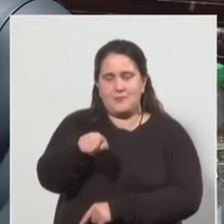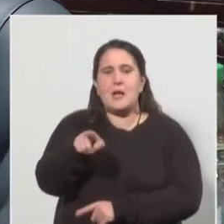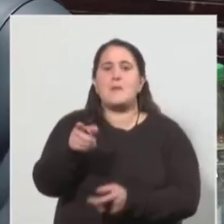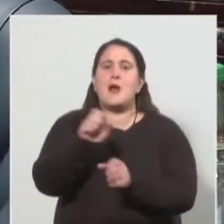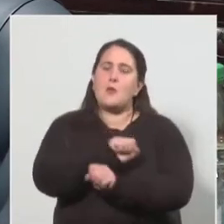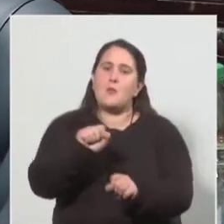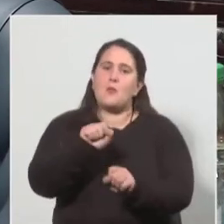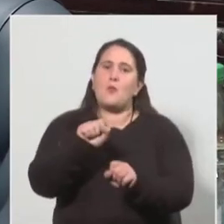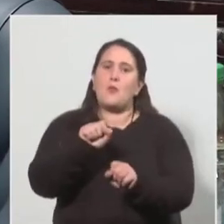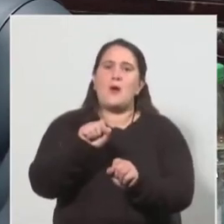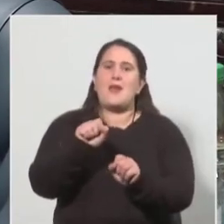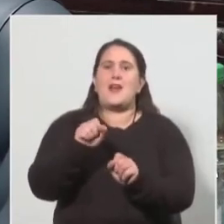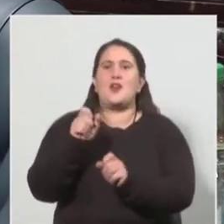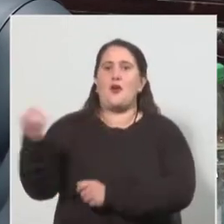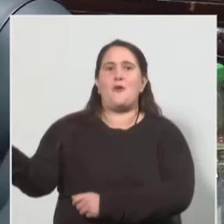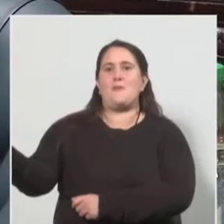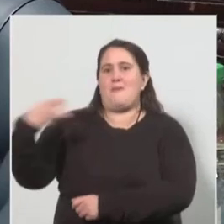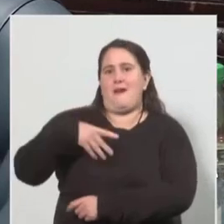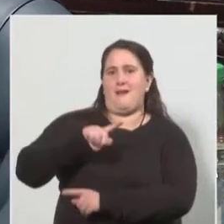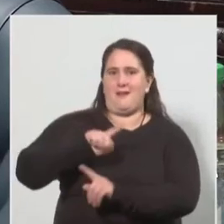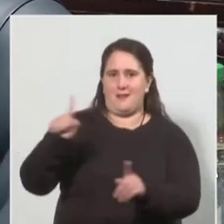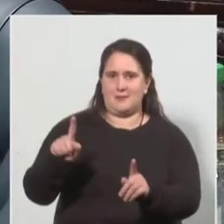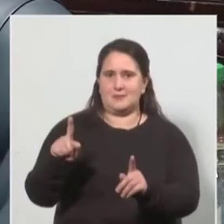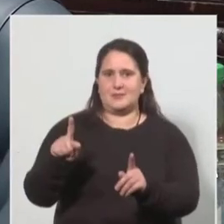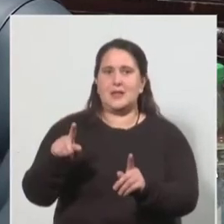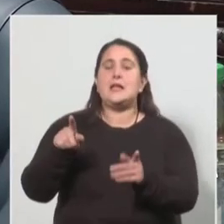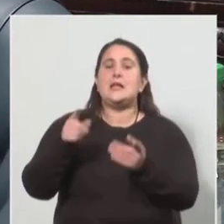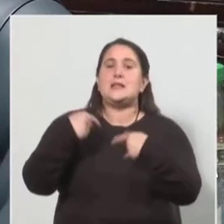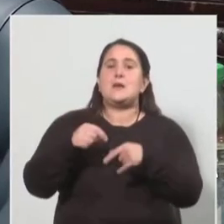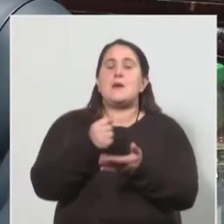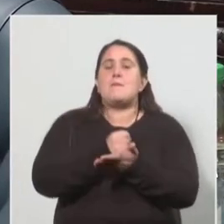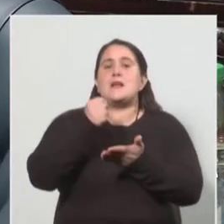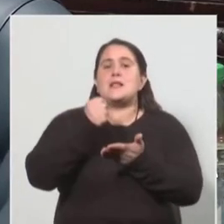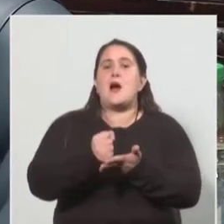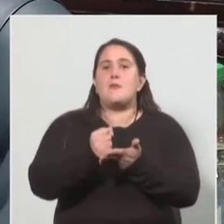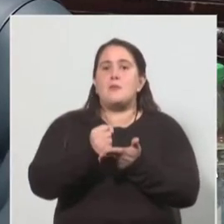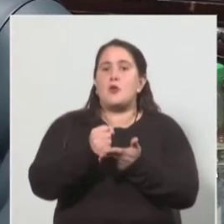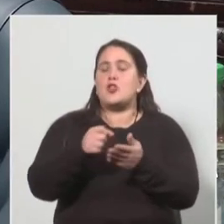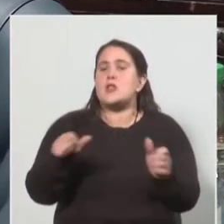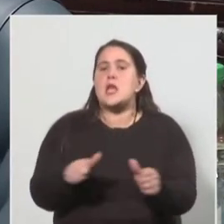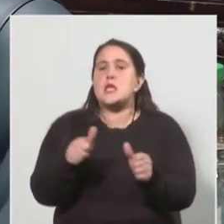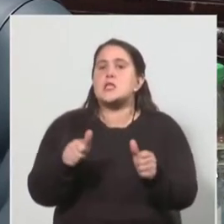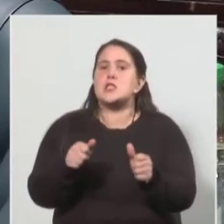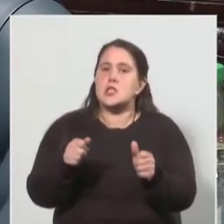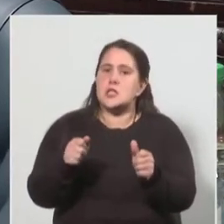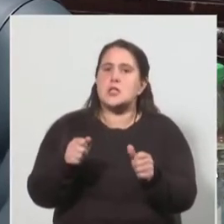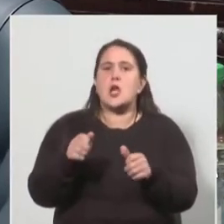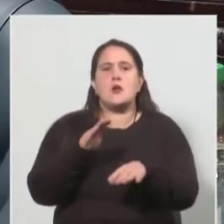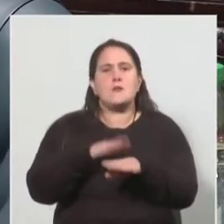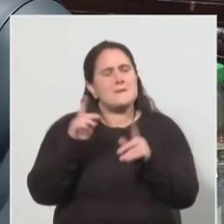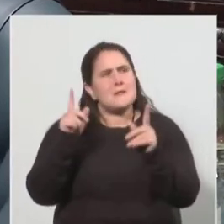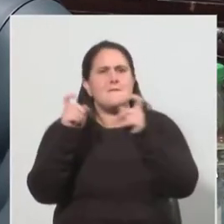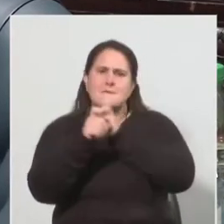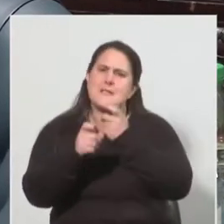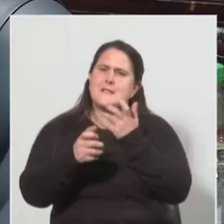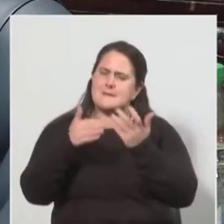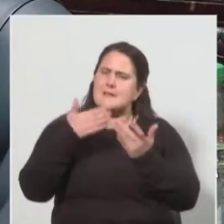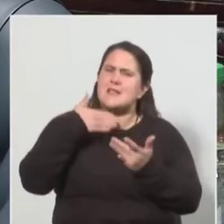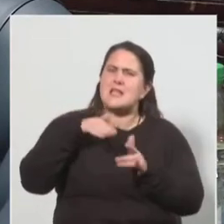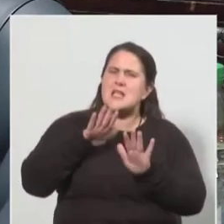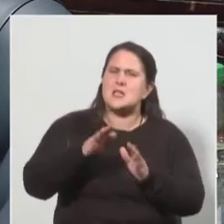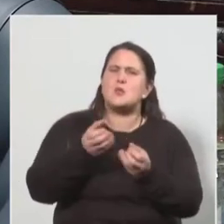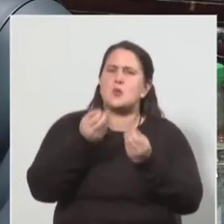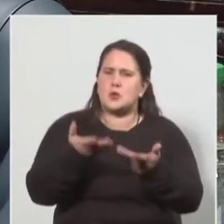para evitar ser deportado, un pasaporte emitido en condiciones difíciles de comprender por